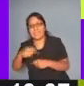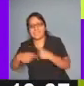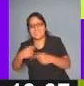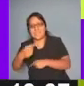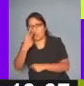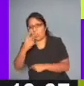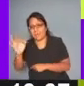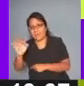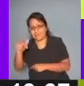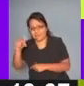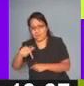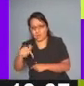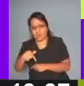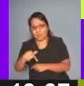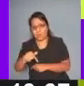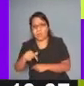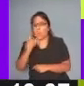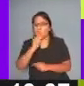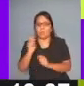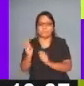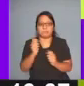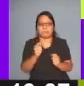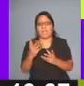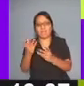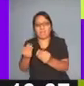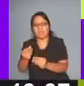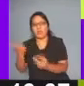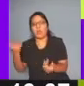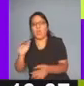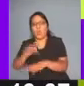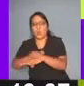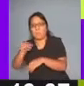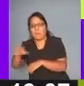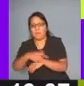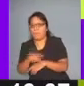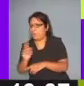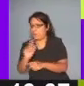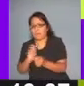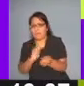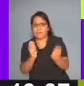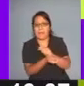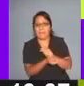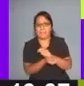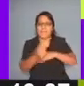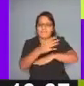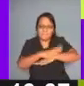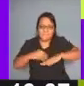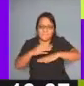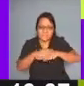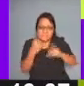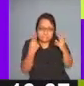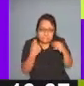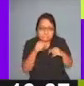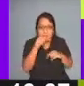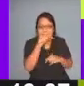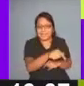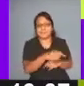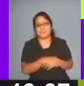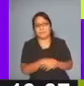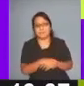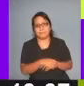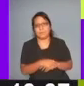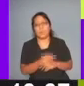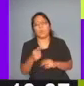en nuestros días, tiene que ser la víctima. Dentro de las víctimas hay otro derecho que es clave, que es la